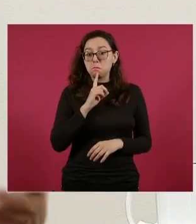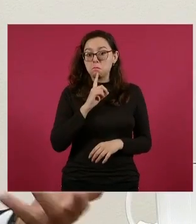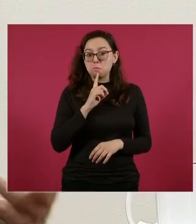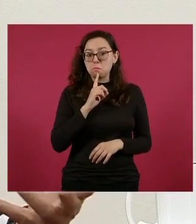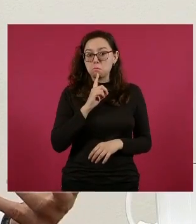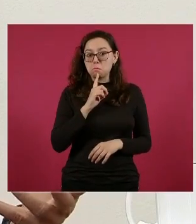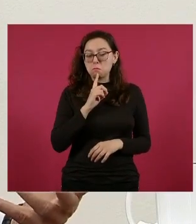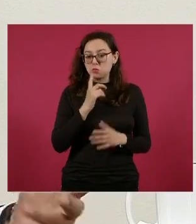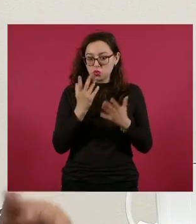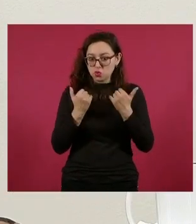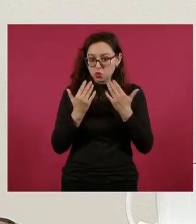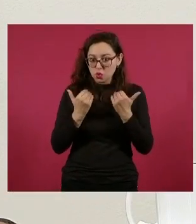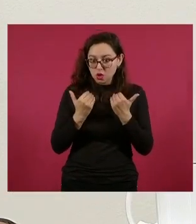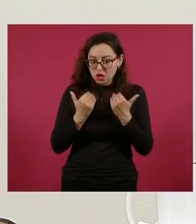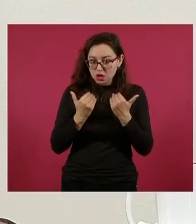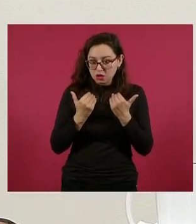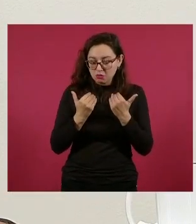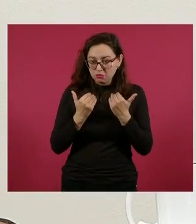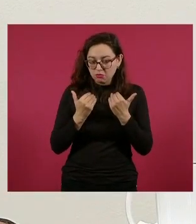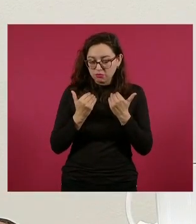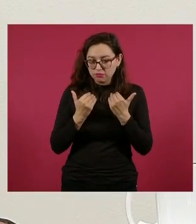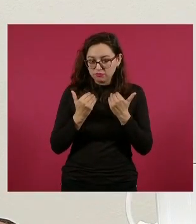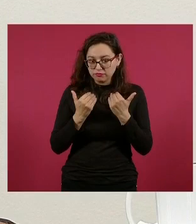entre grupos.